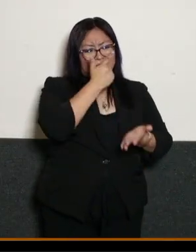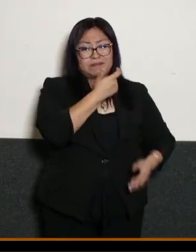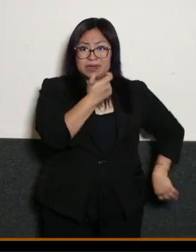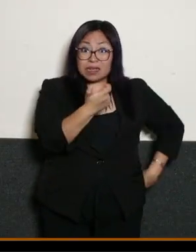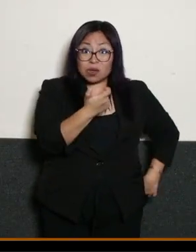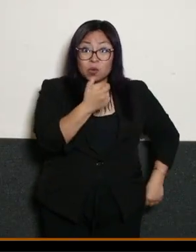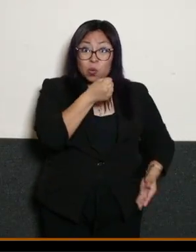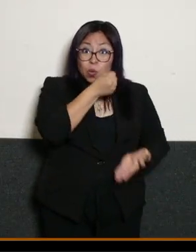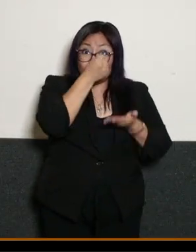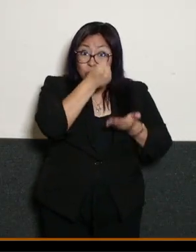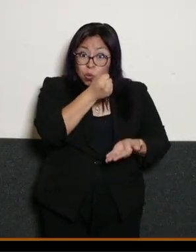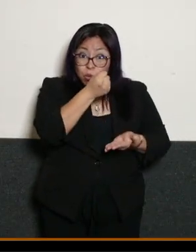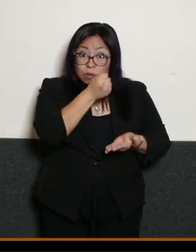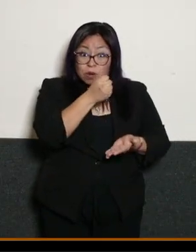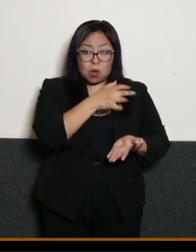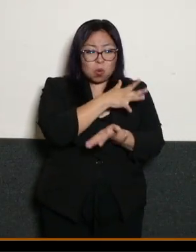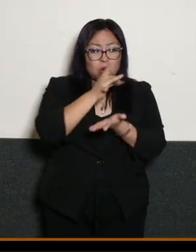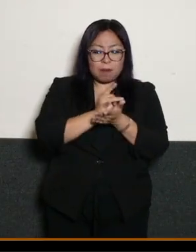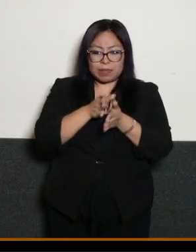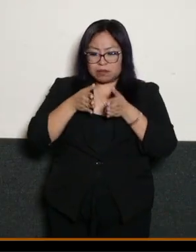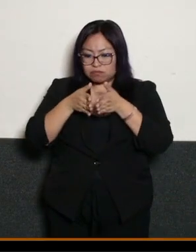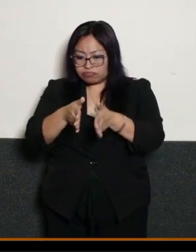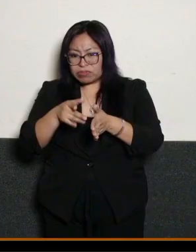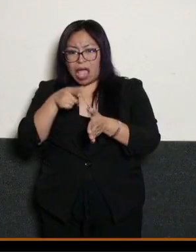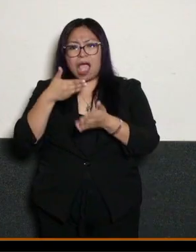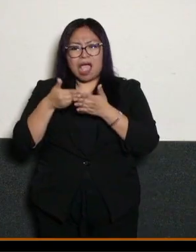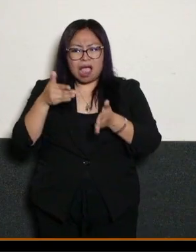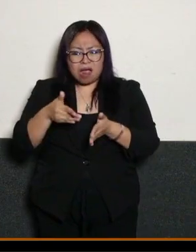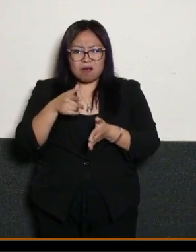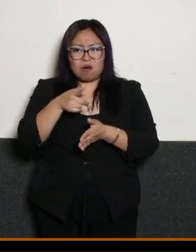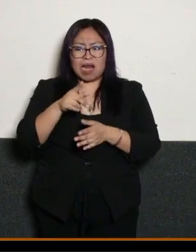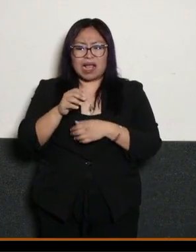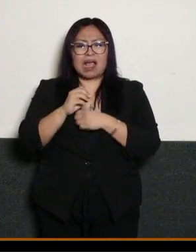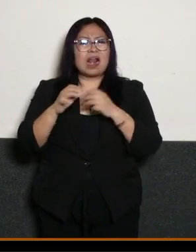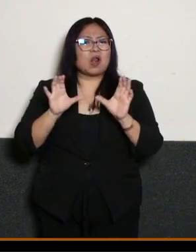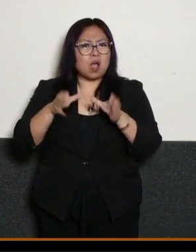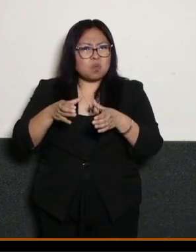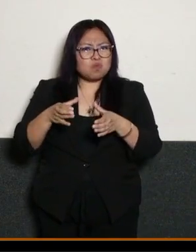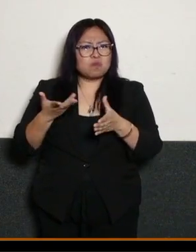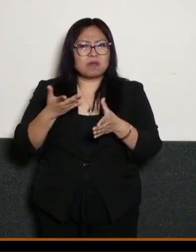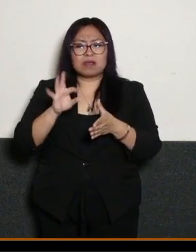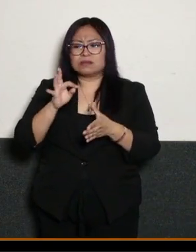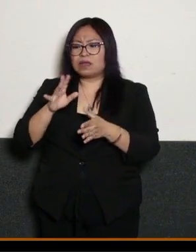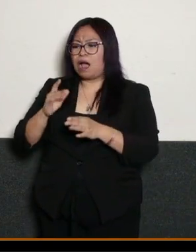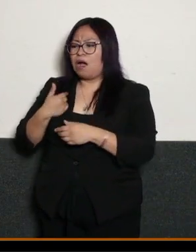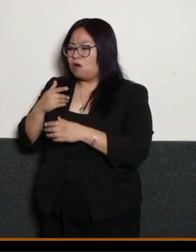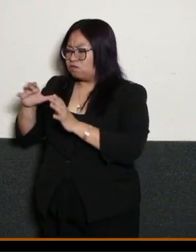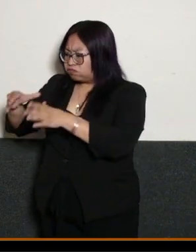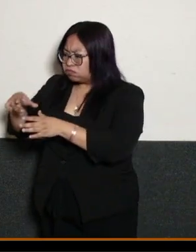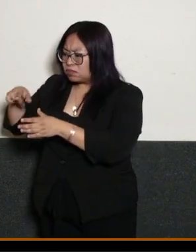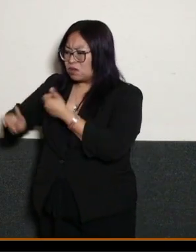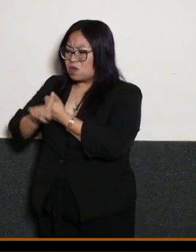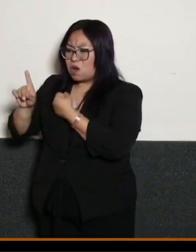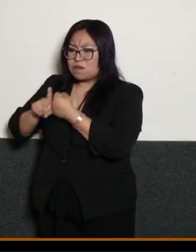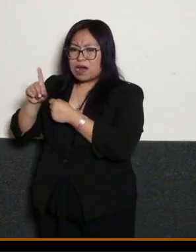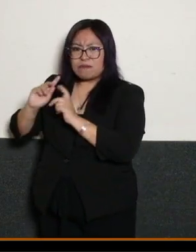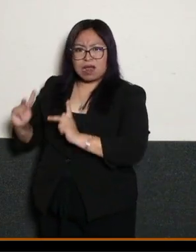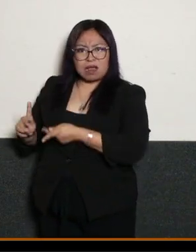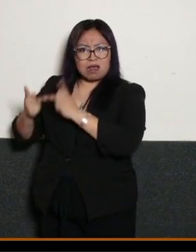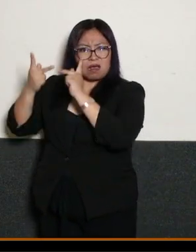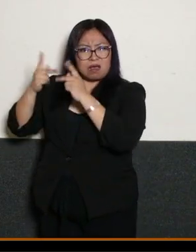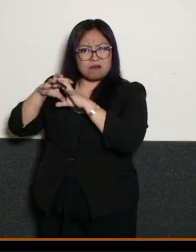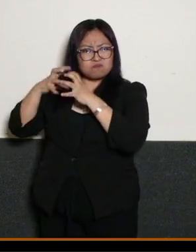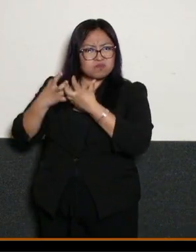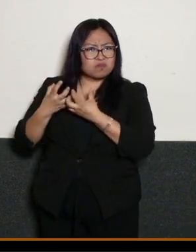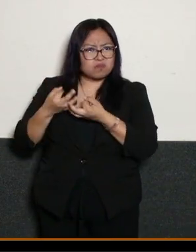o solamente es un problema social, o solamente es un problema ambiental. Tenemos que empezar a comunicarnos mejor y ver